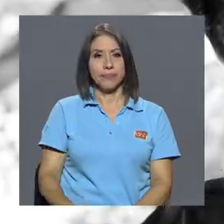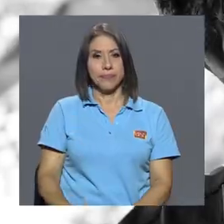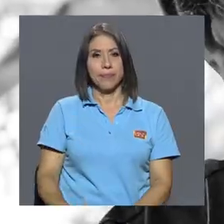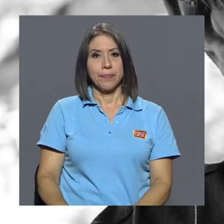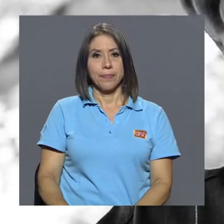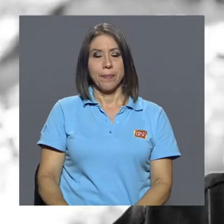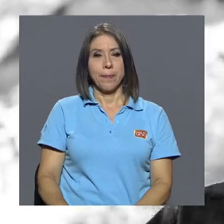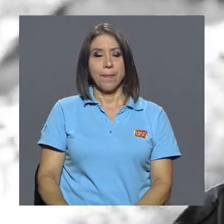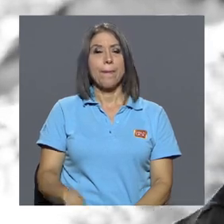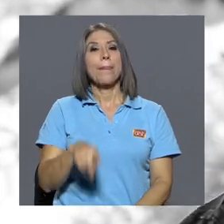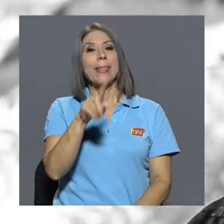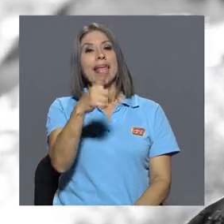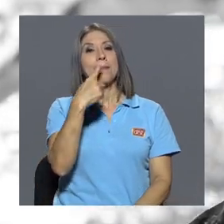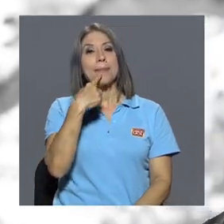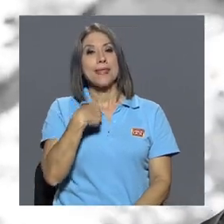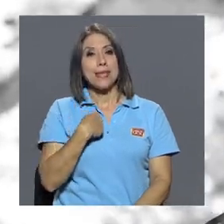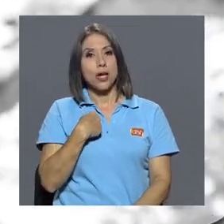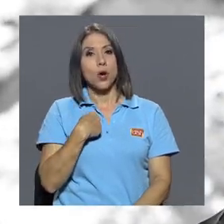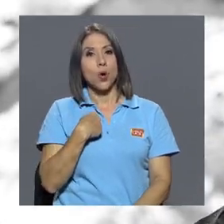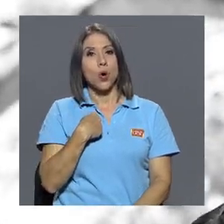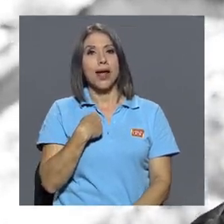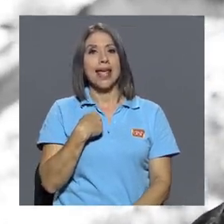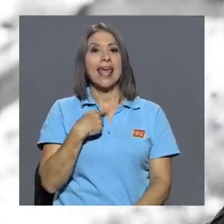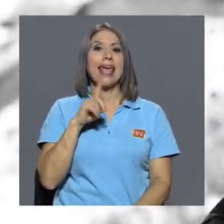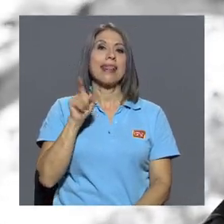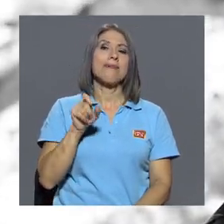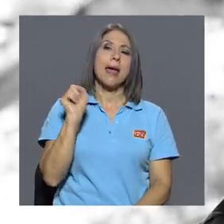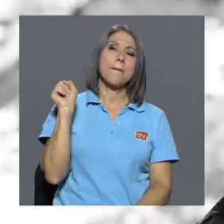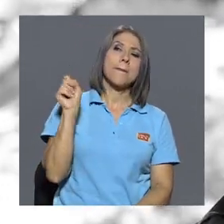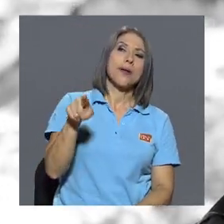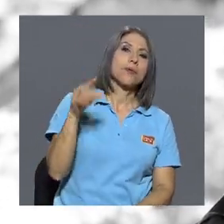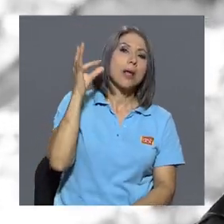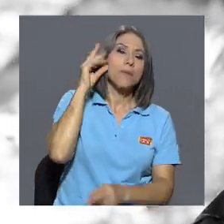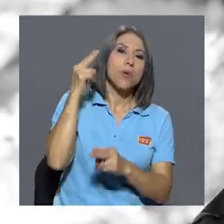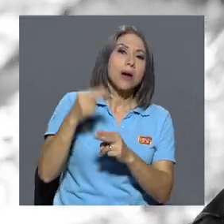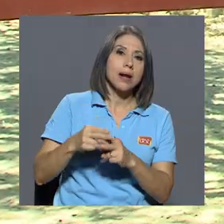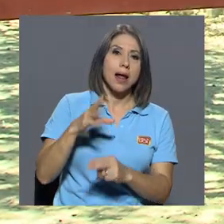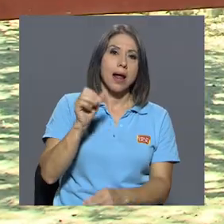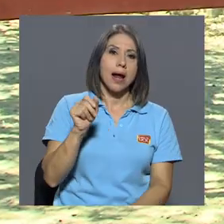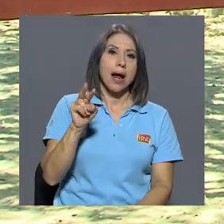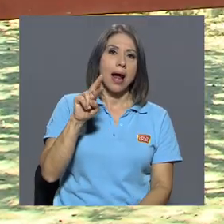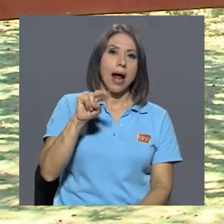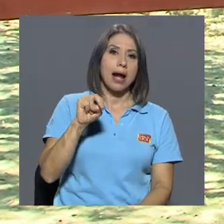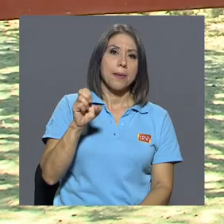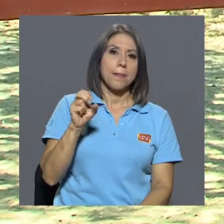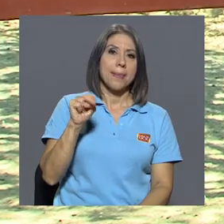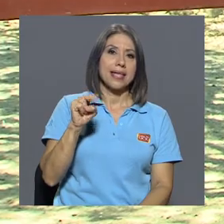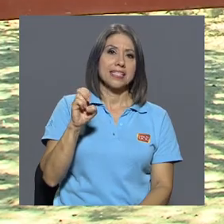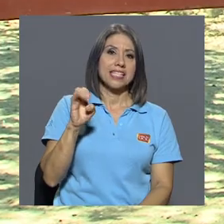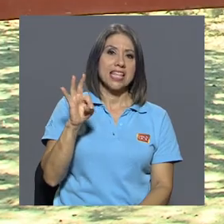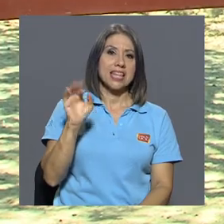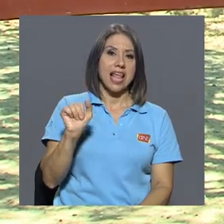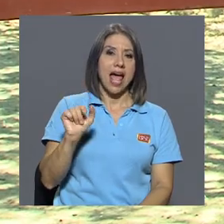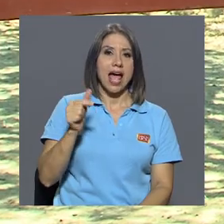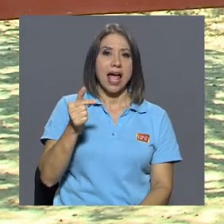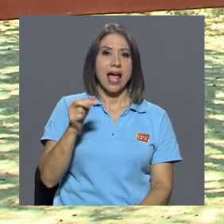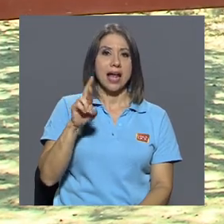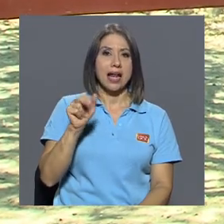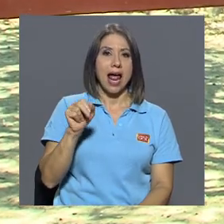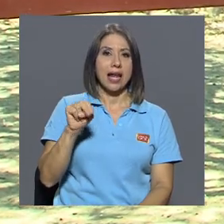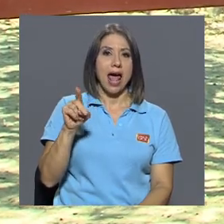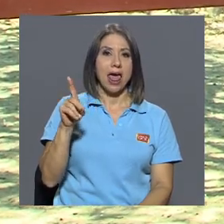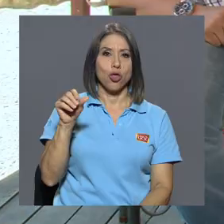él me dijo que tenía que consultarle a Carmencita Granados para los eventos